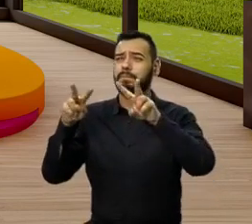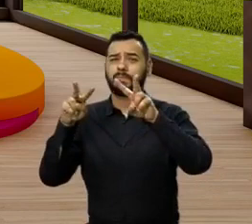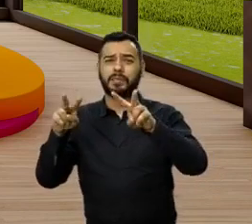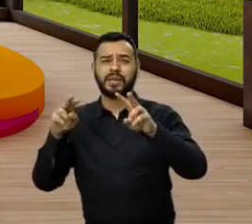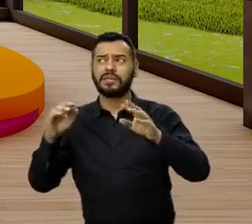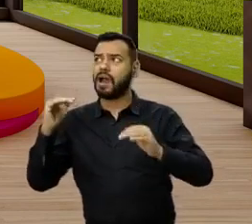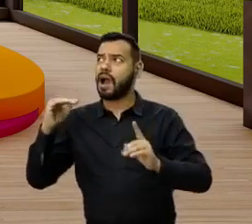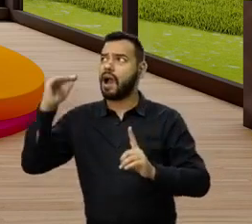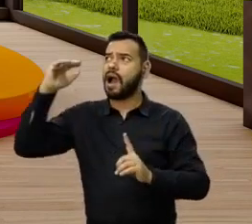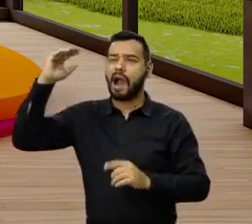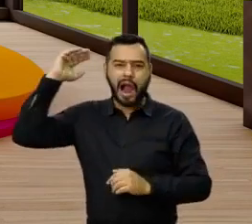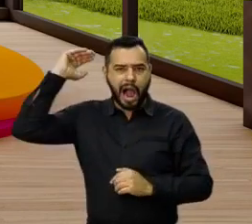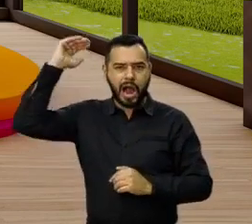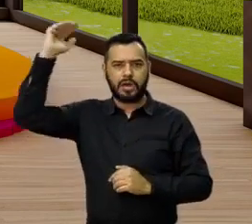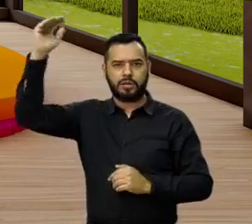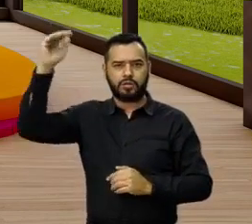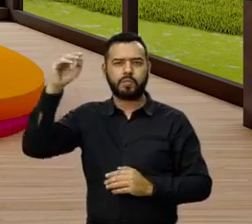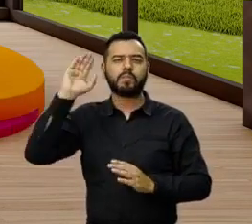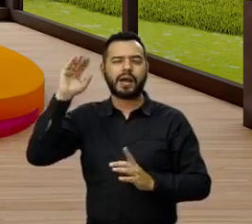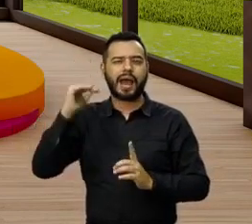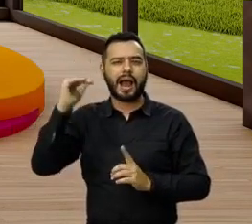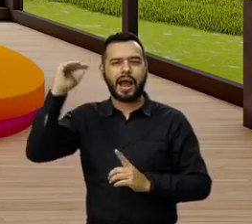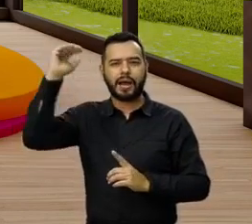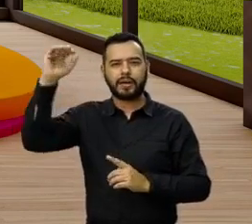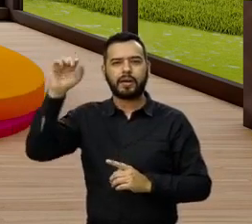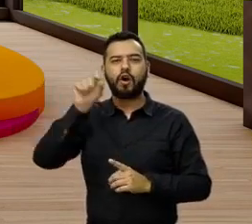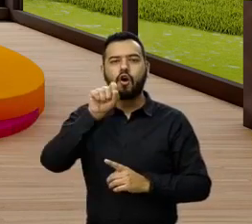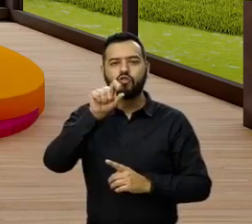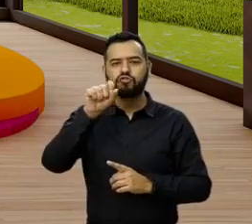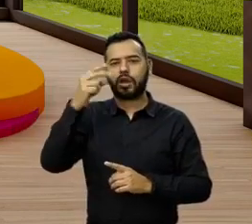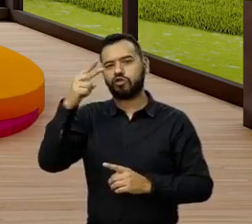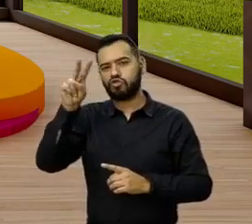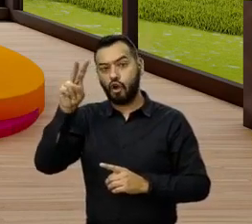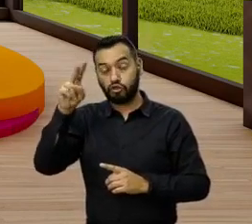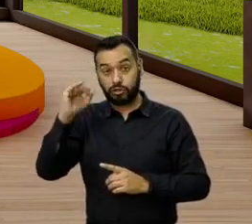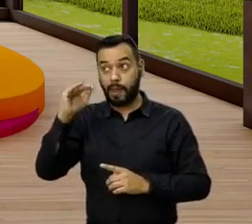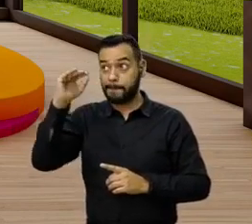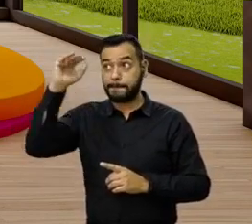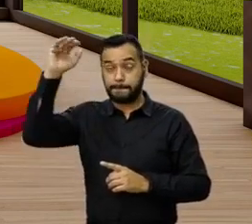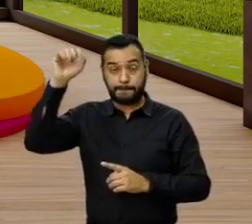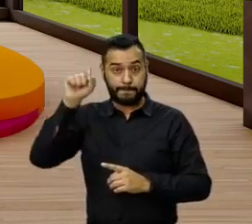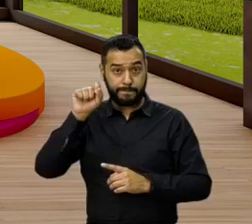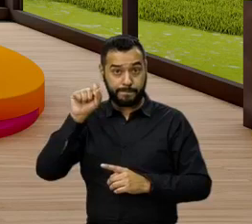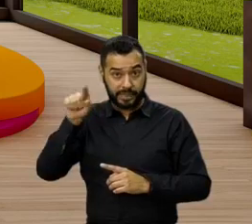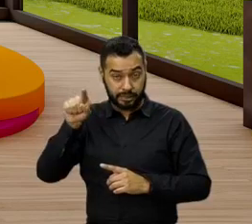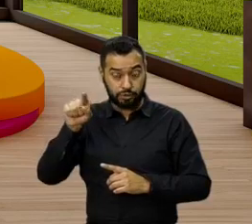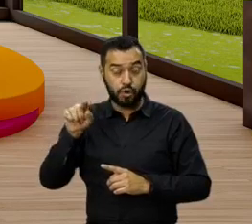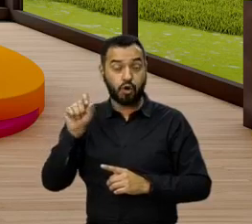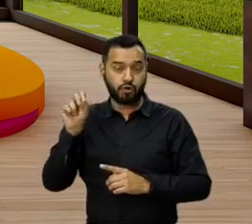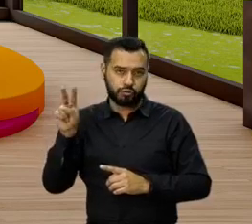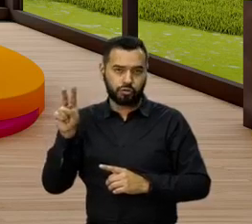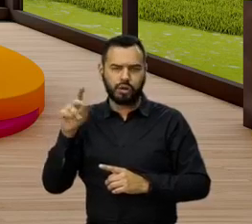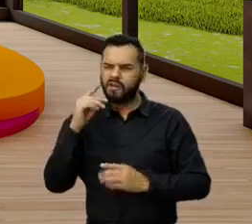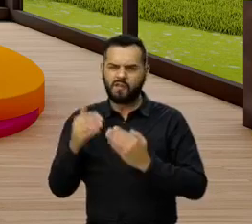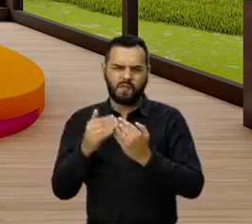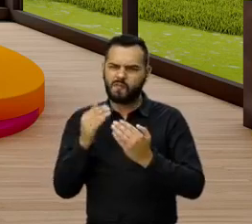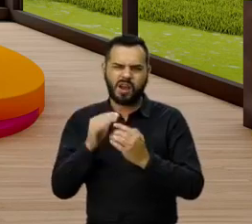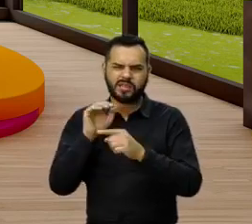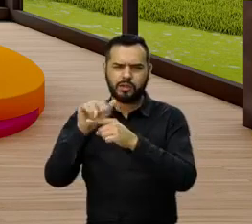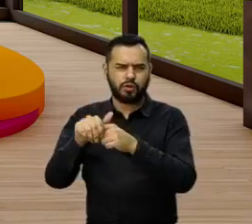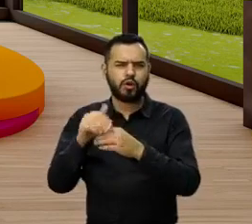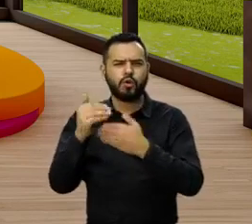apartamentos altos estamos hablando que aplica para apartamentos en piso 11 piso 12 y adicional ustedes lo pueden conseguir muy fácil